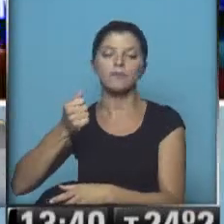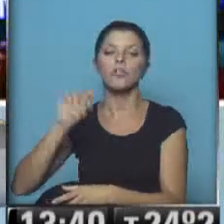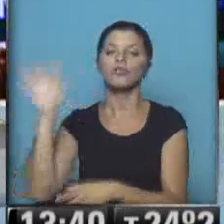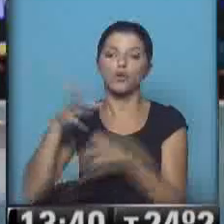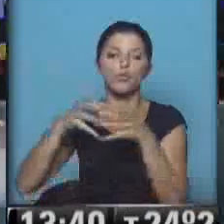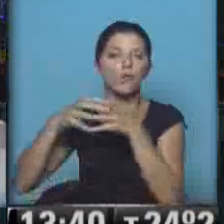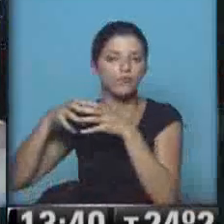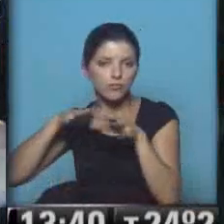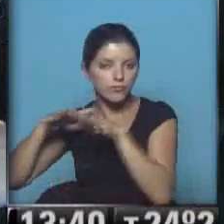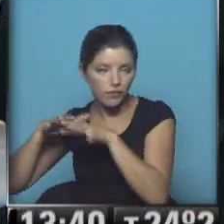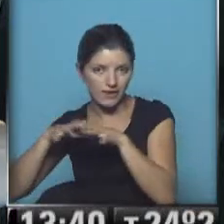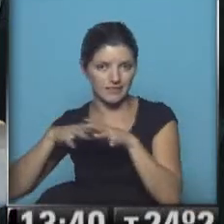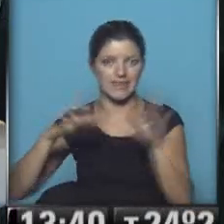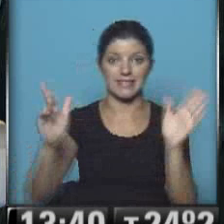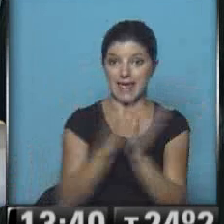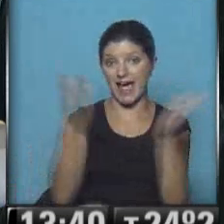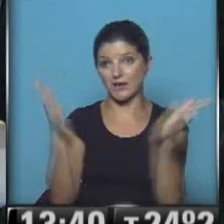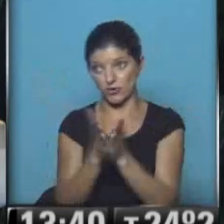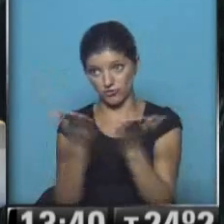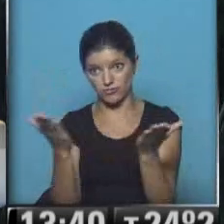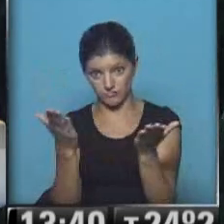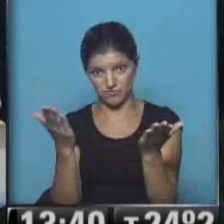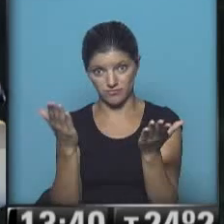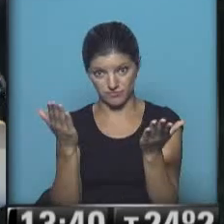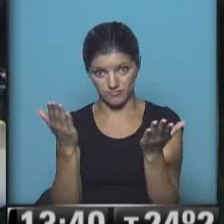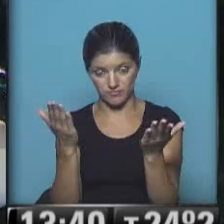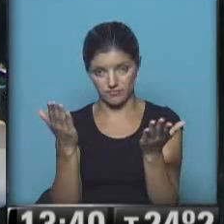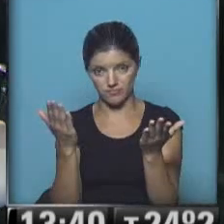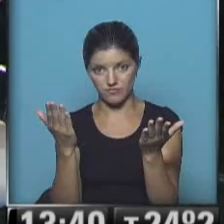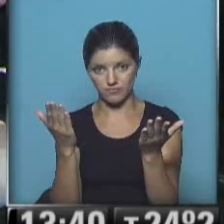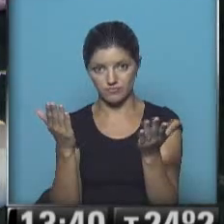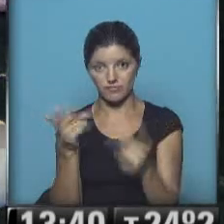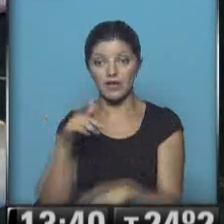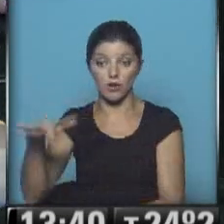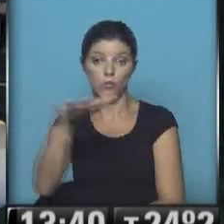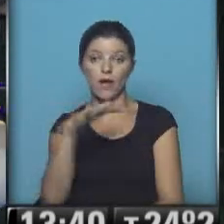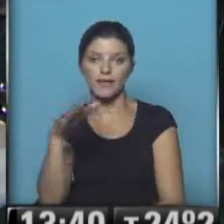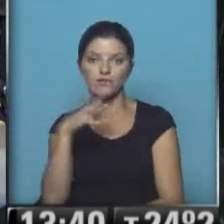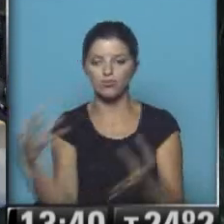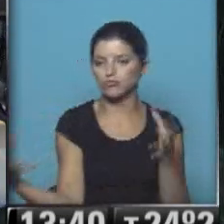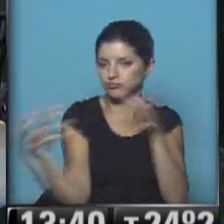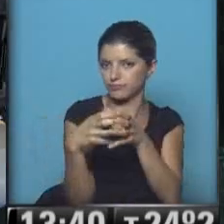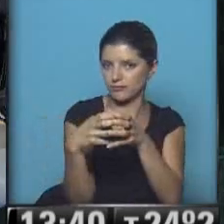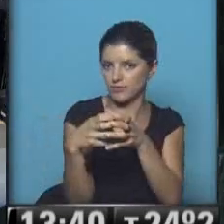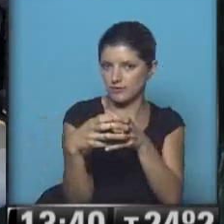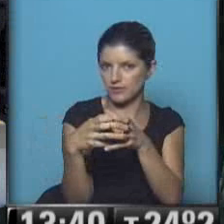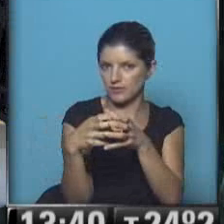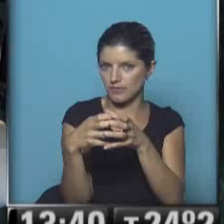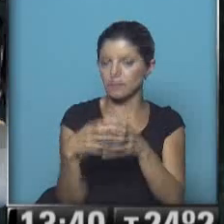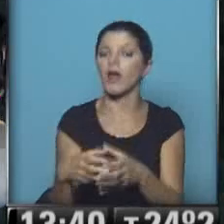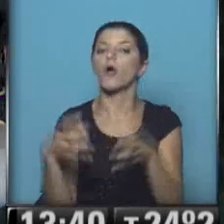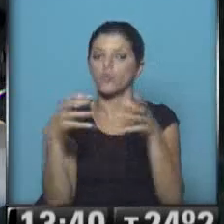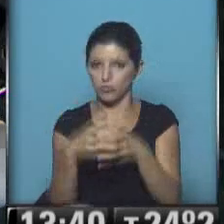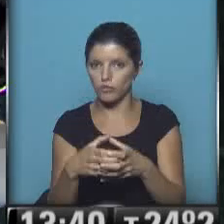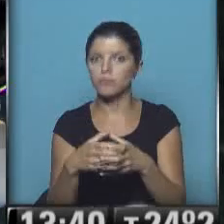movimiento de medios de comunicación de diarios más que medio de comunicación de diarios en la región que se unificaron para salir de manera conjunta